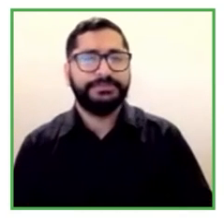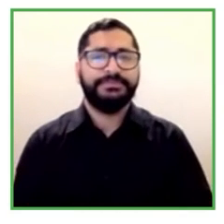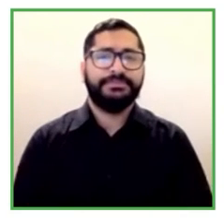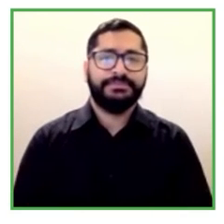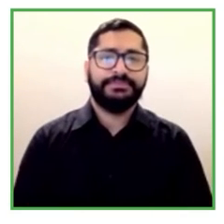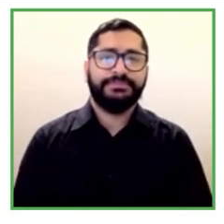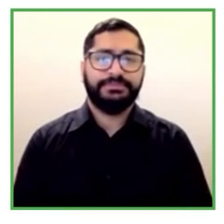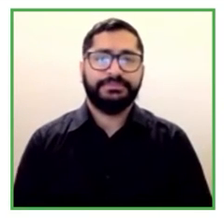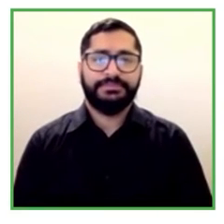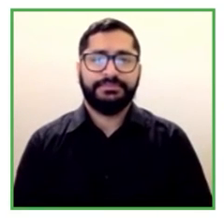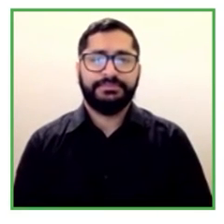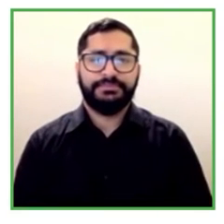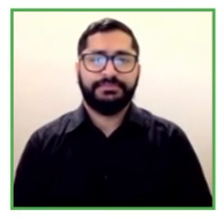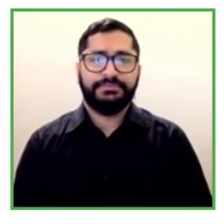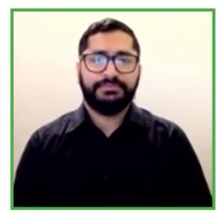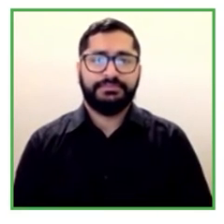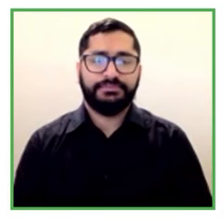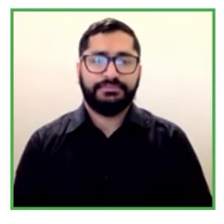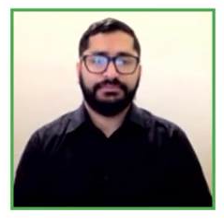Mi tercera pregunta